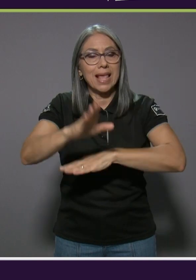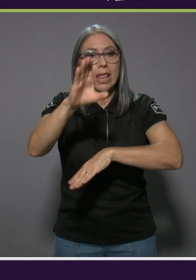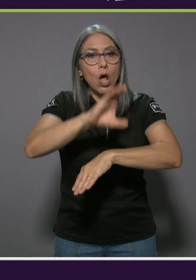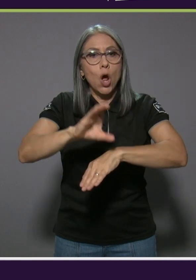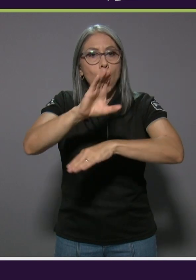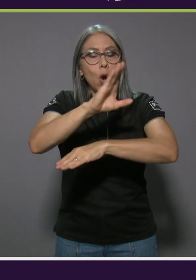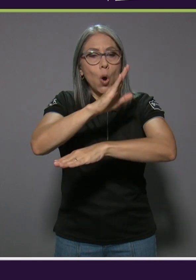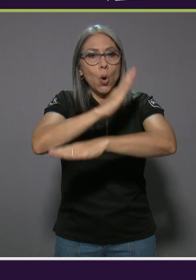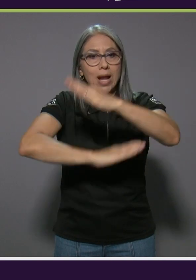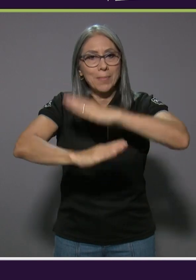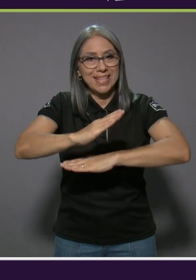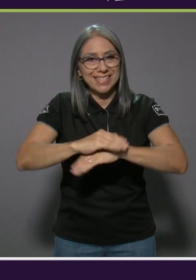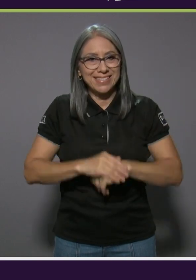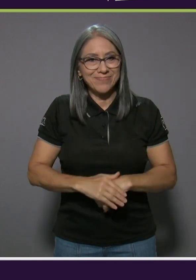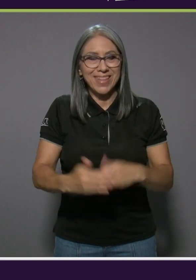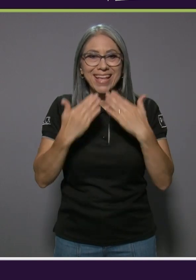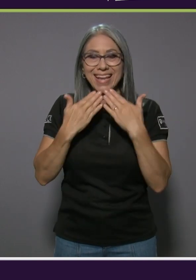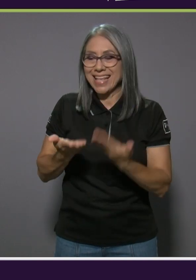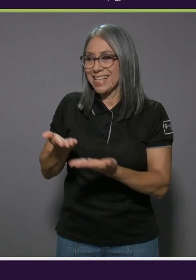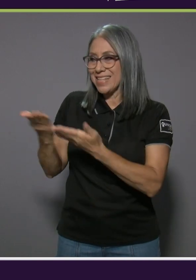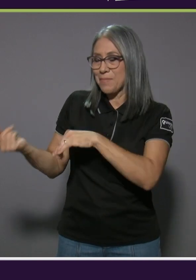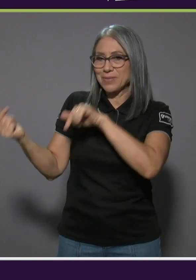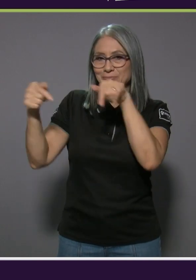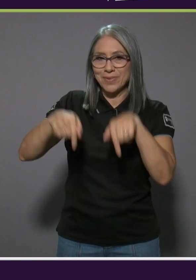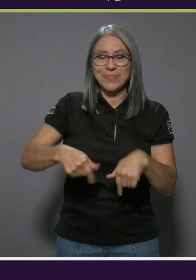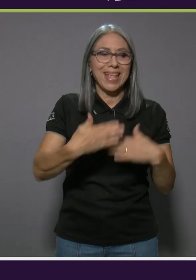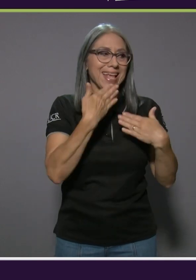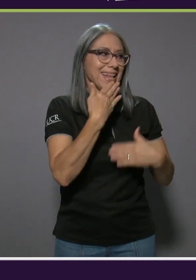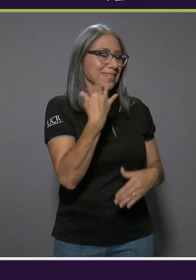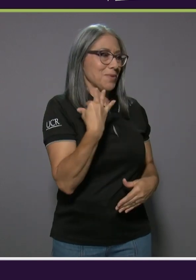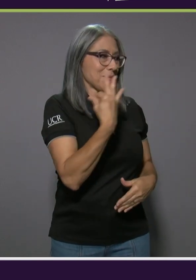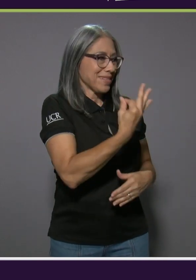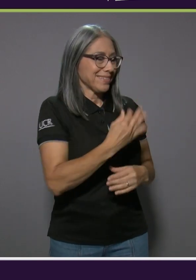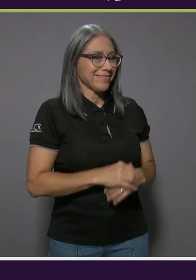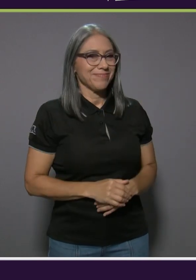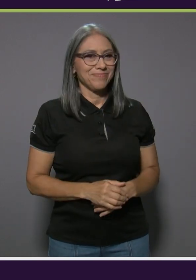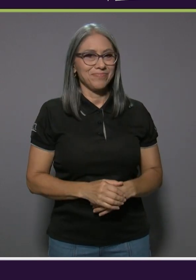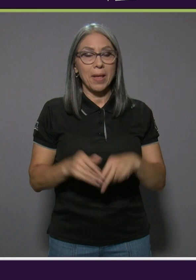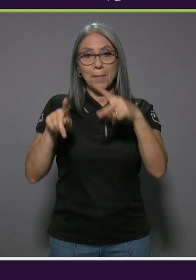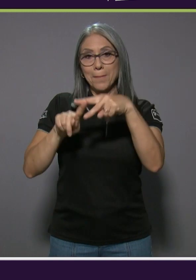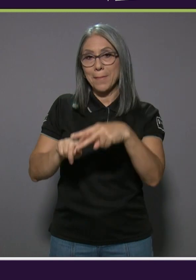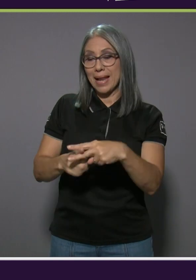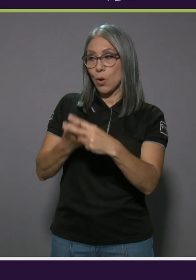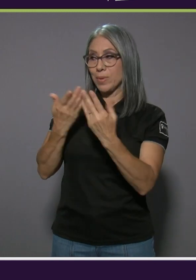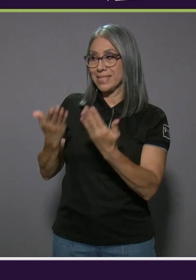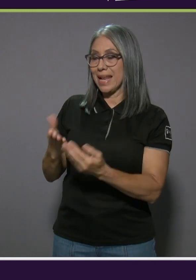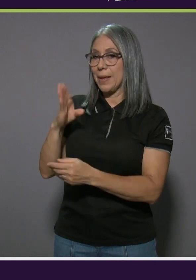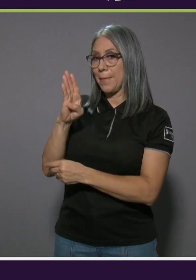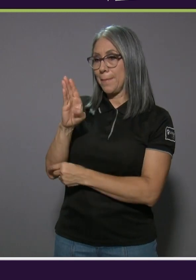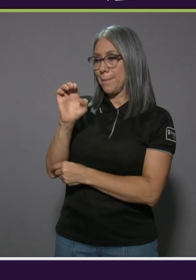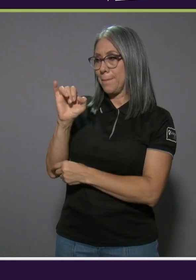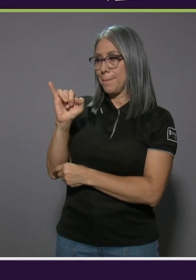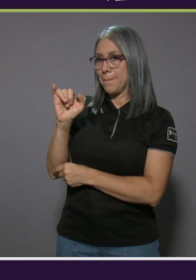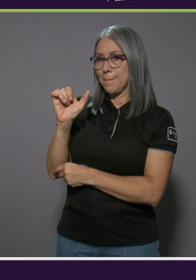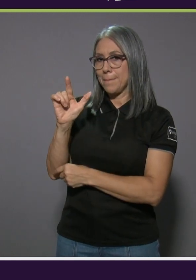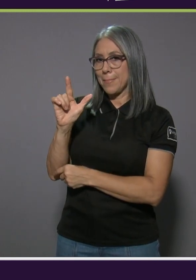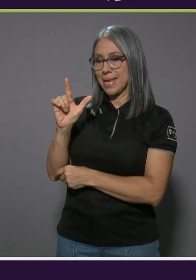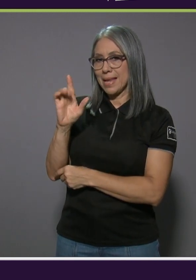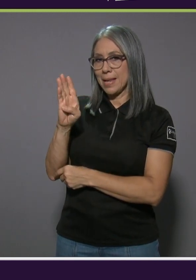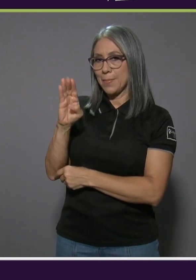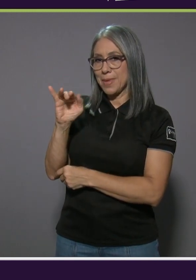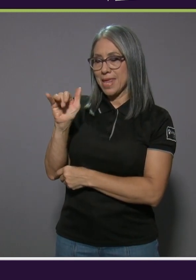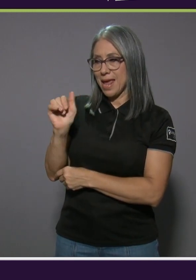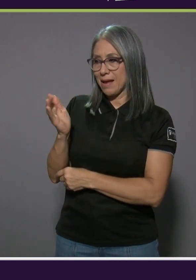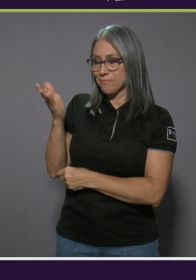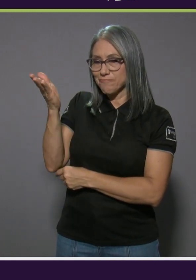Muchas gracias a ambas por acompañarnos. Muchas gracias, Fernanda, por la invitación. Para comenzar, doña Vilvia, es muy importante